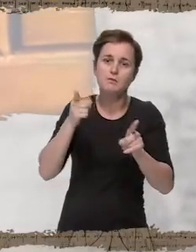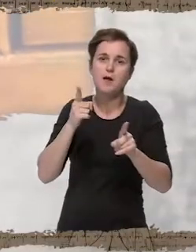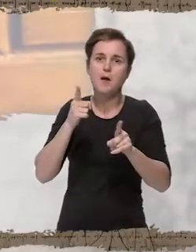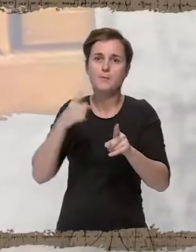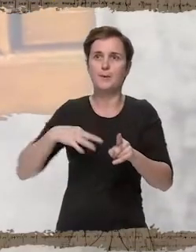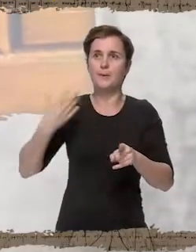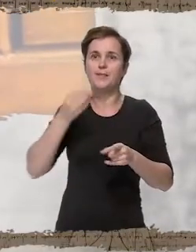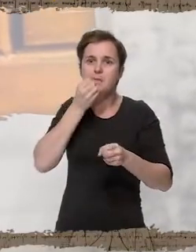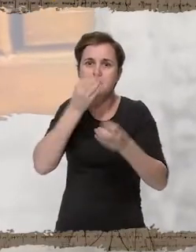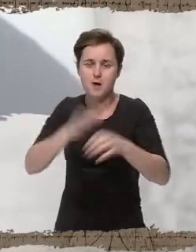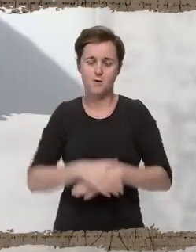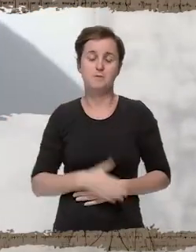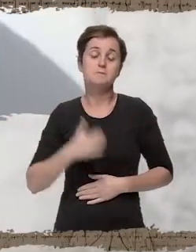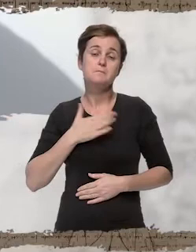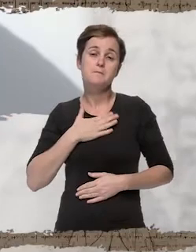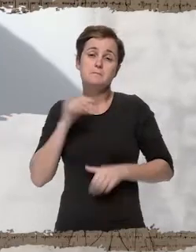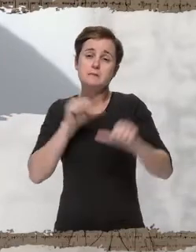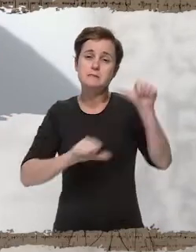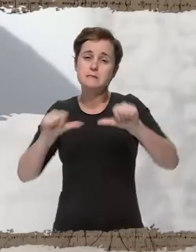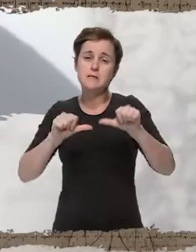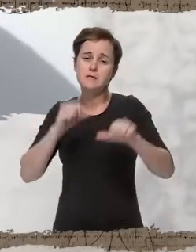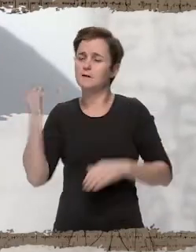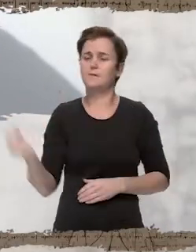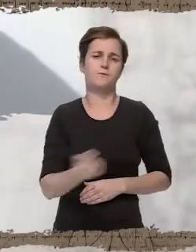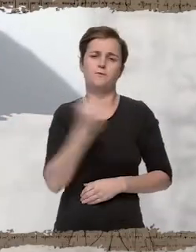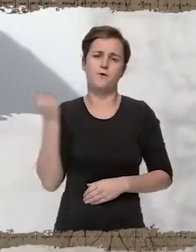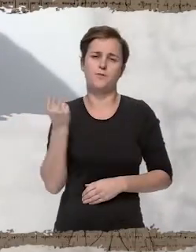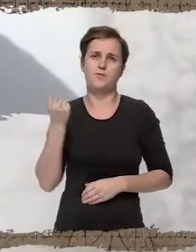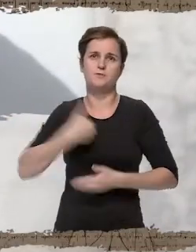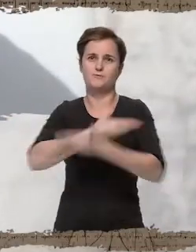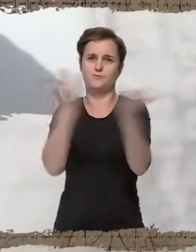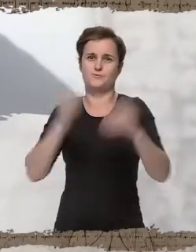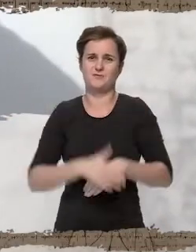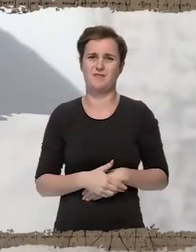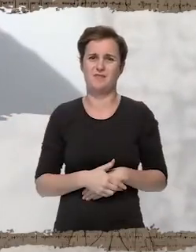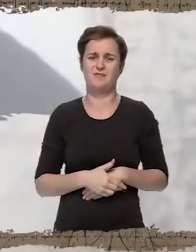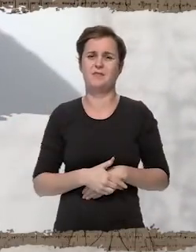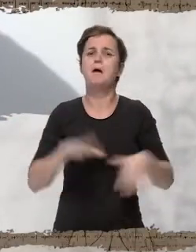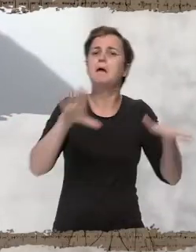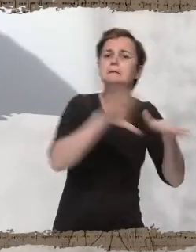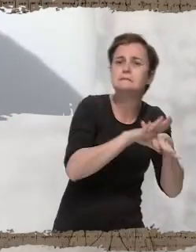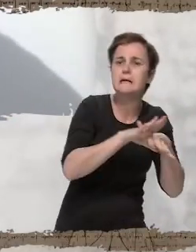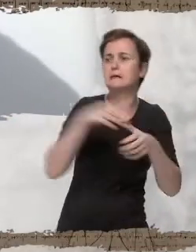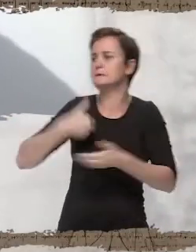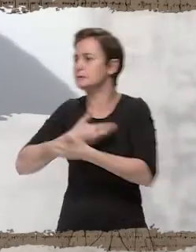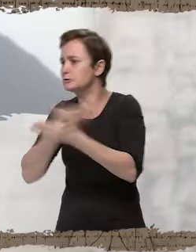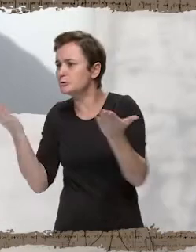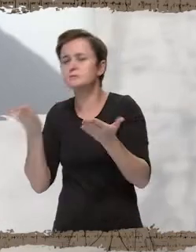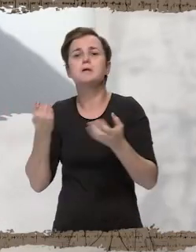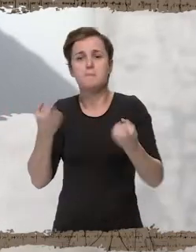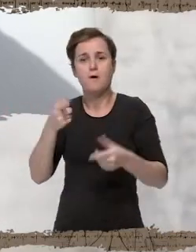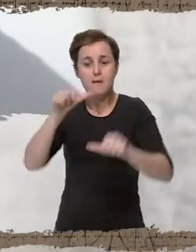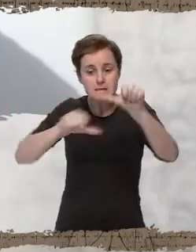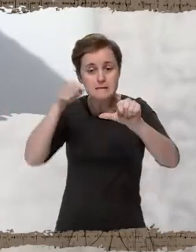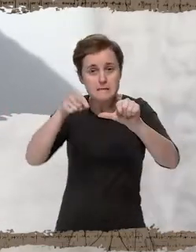de aumentar nuestra calidad de vida. Para mí la ciencia cumple un rol fundamental en la sociedad, tanto las exactas como las sociales,